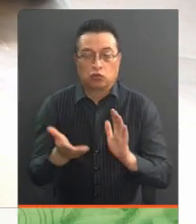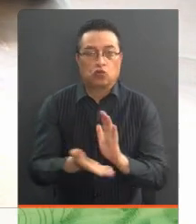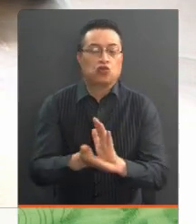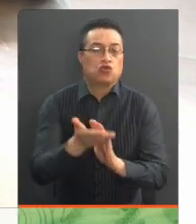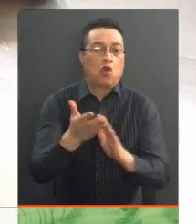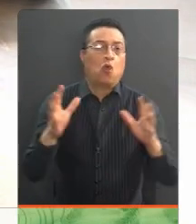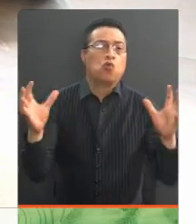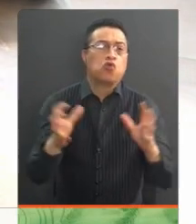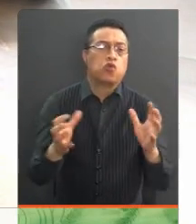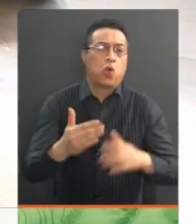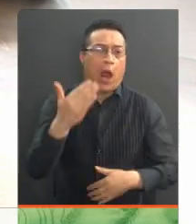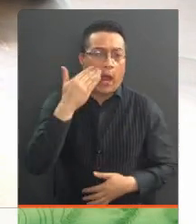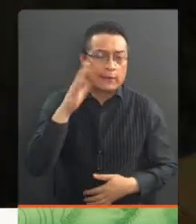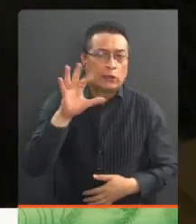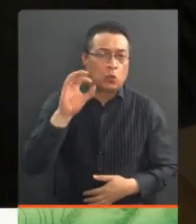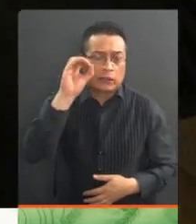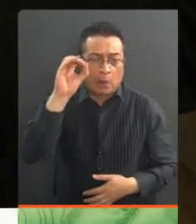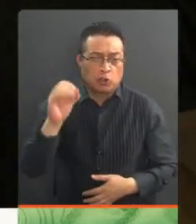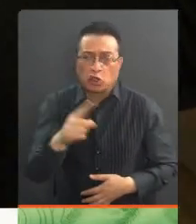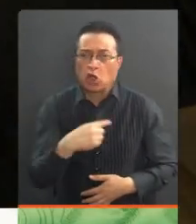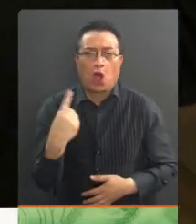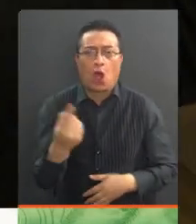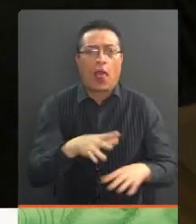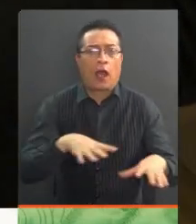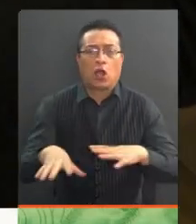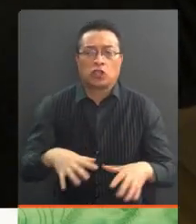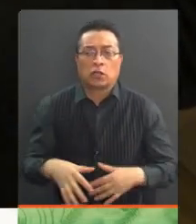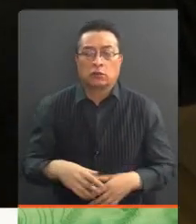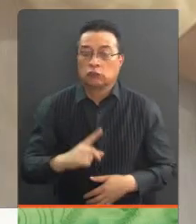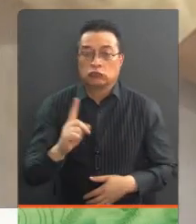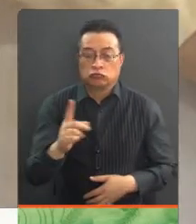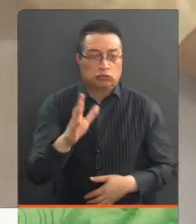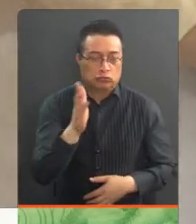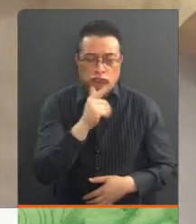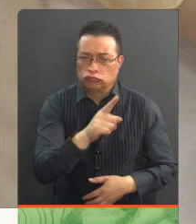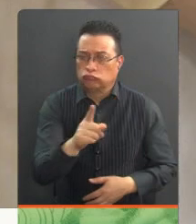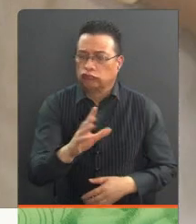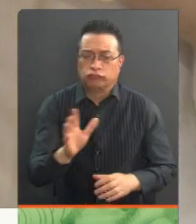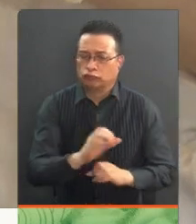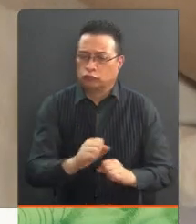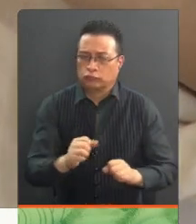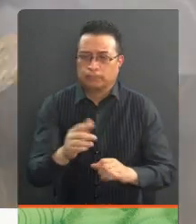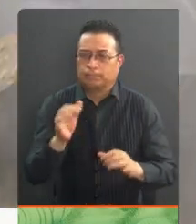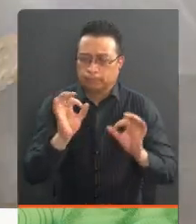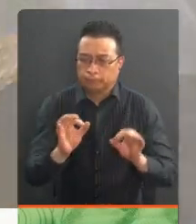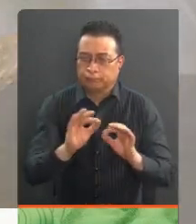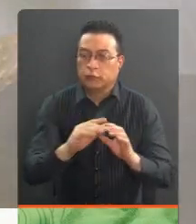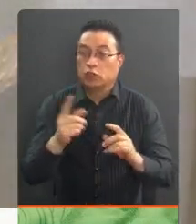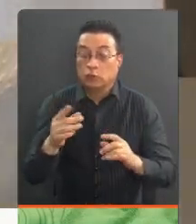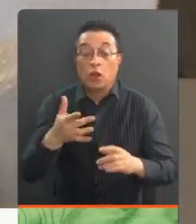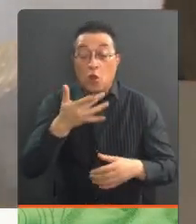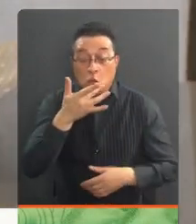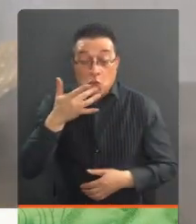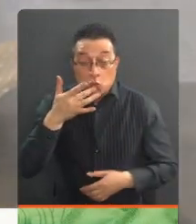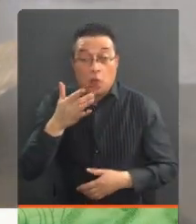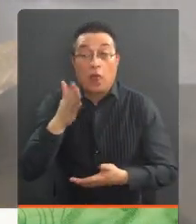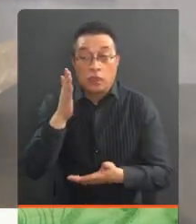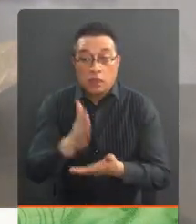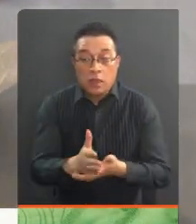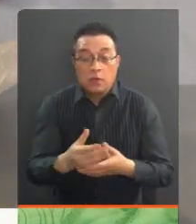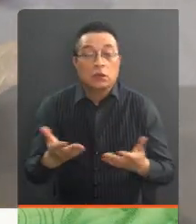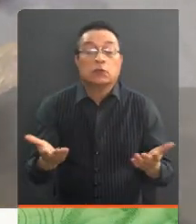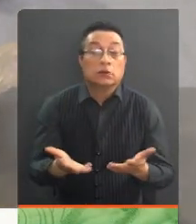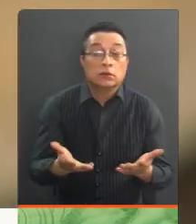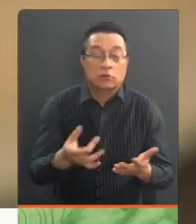casi un 50% todos los productos. Aquí ningún insumo puede faltar, pero lo que hace que una pastelería sea una pastelería es